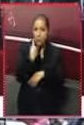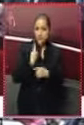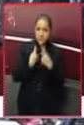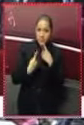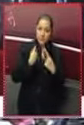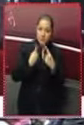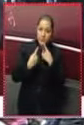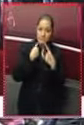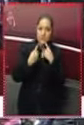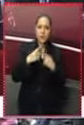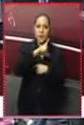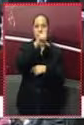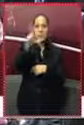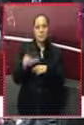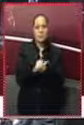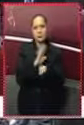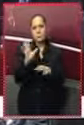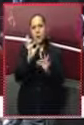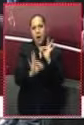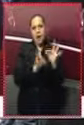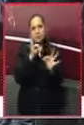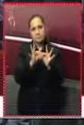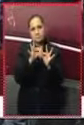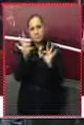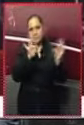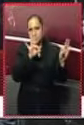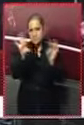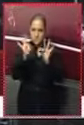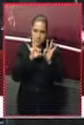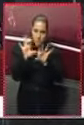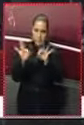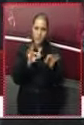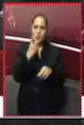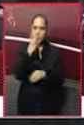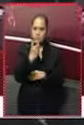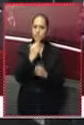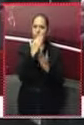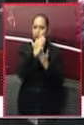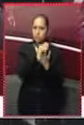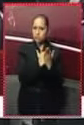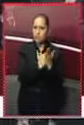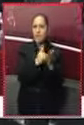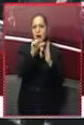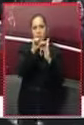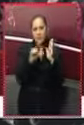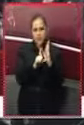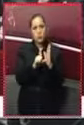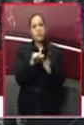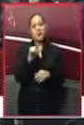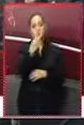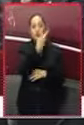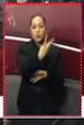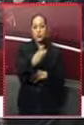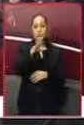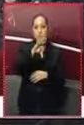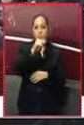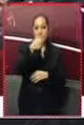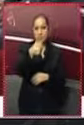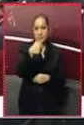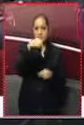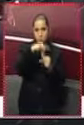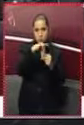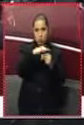concluía la discusión en lo particular. El dictamen se aprobó con las modificaciones aceptadas y los artículos quedaron en sus términos. Se aprobó con 296 votos a